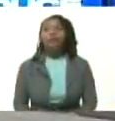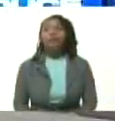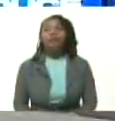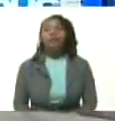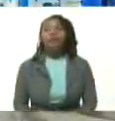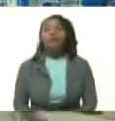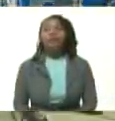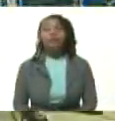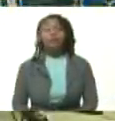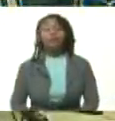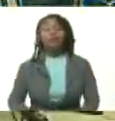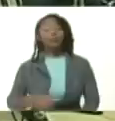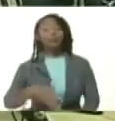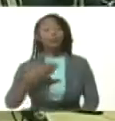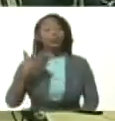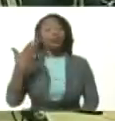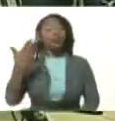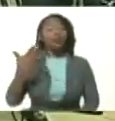cacherosa,